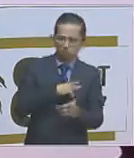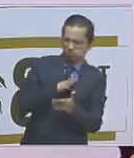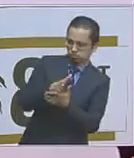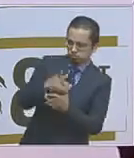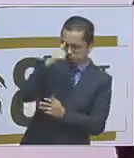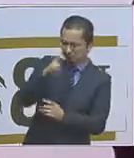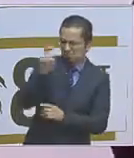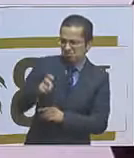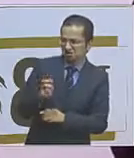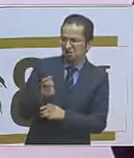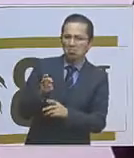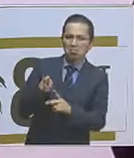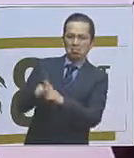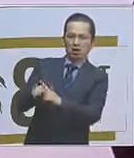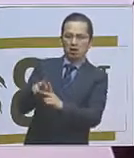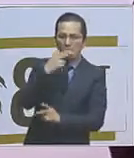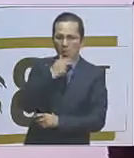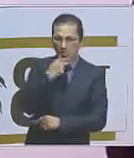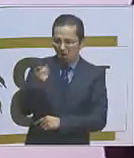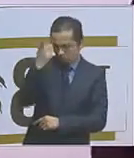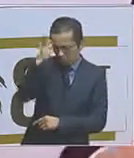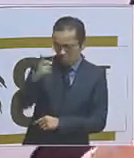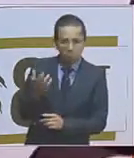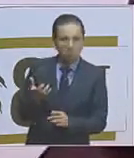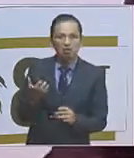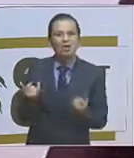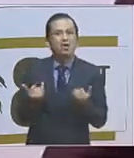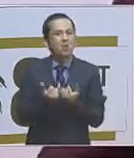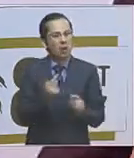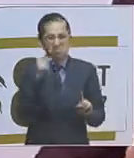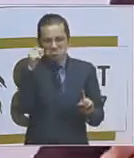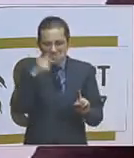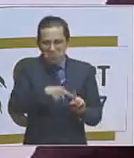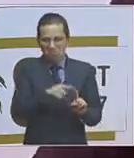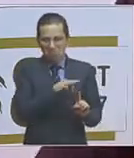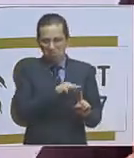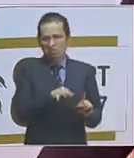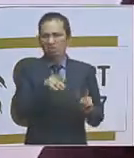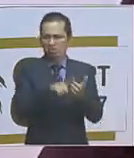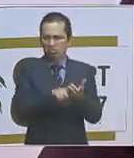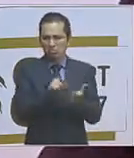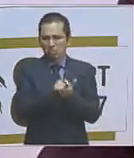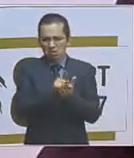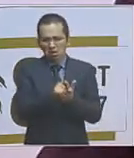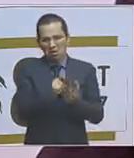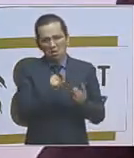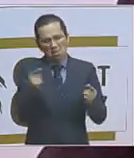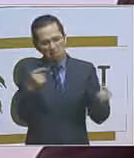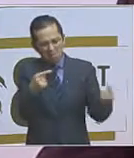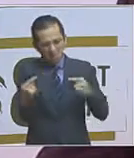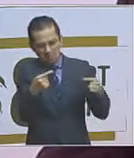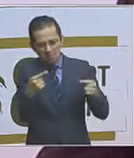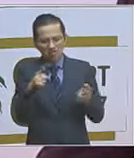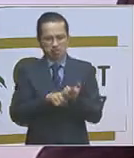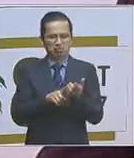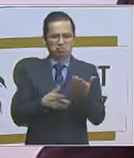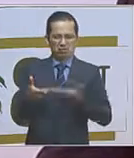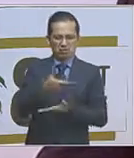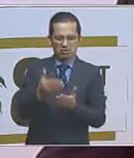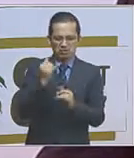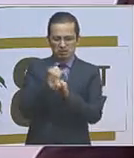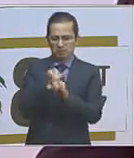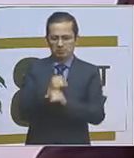dueño también puede estar detrás de muchos de los comentarios que se dan en los debates más calientes en la red